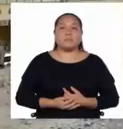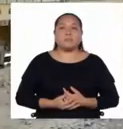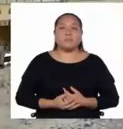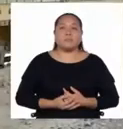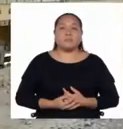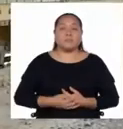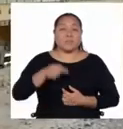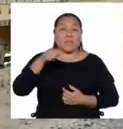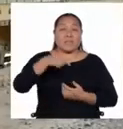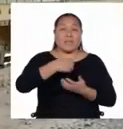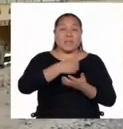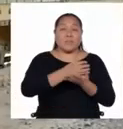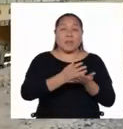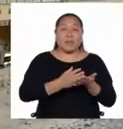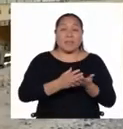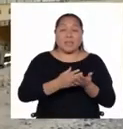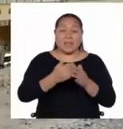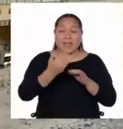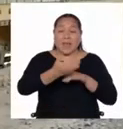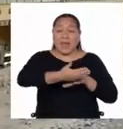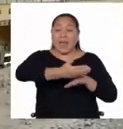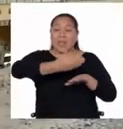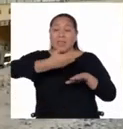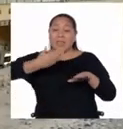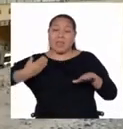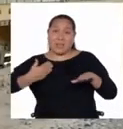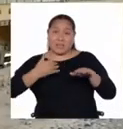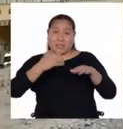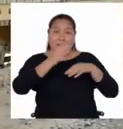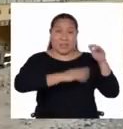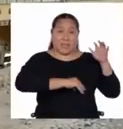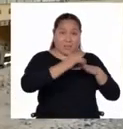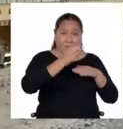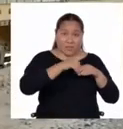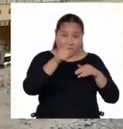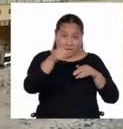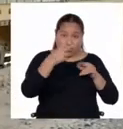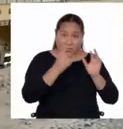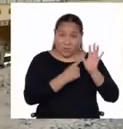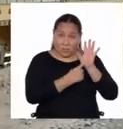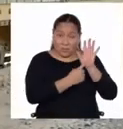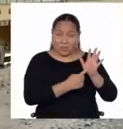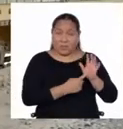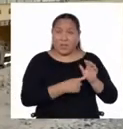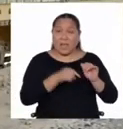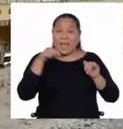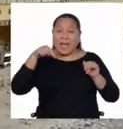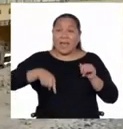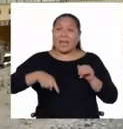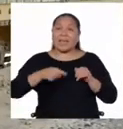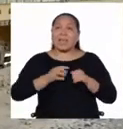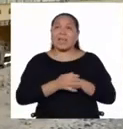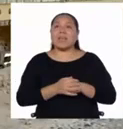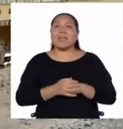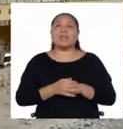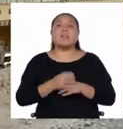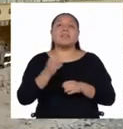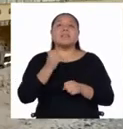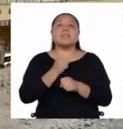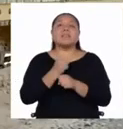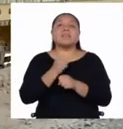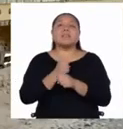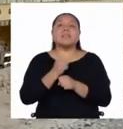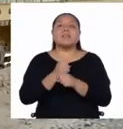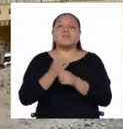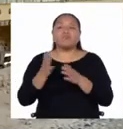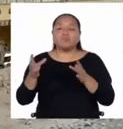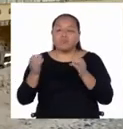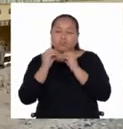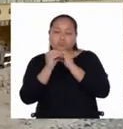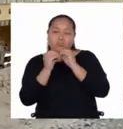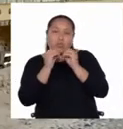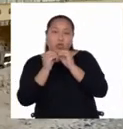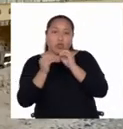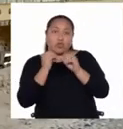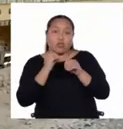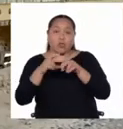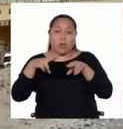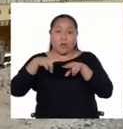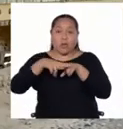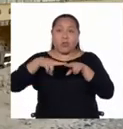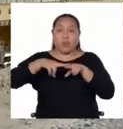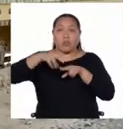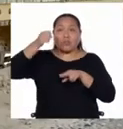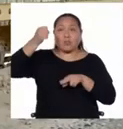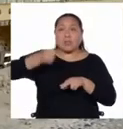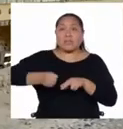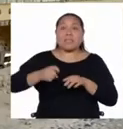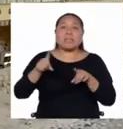Esta es la parte posterior del edificio donde acabamos de estar. Aquí funcionaba la maestranza, que es el lugar donde se arreglaban los trenes. También servía